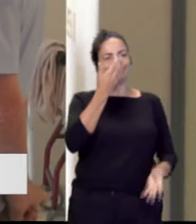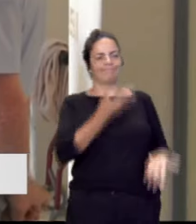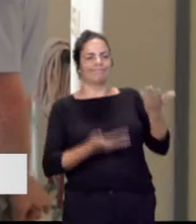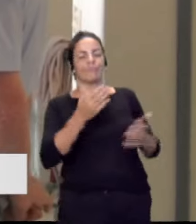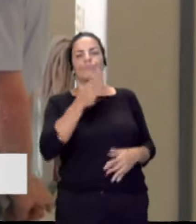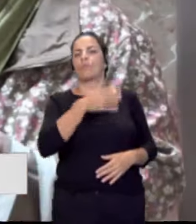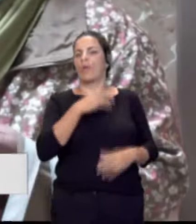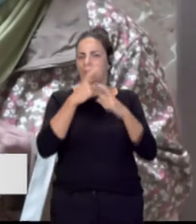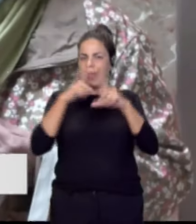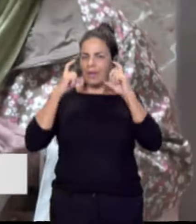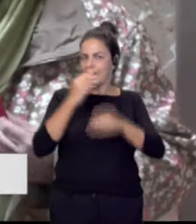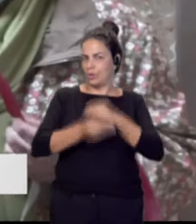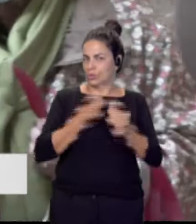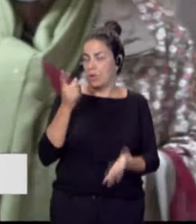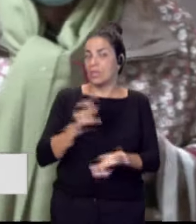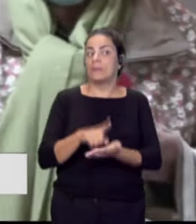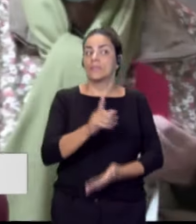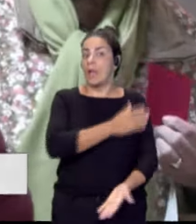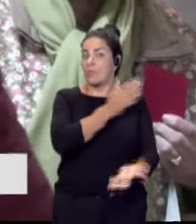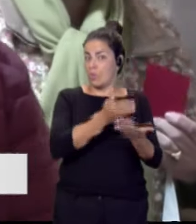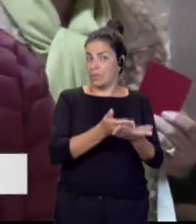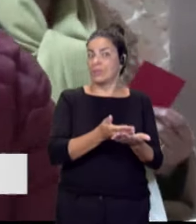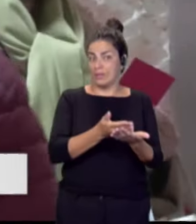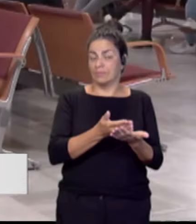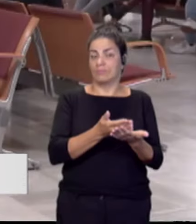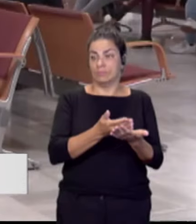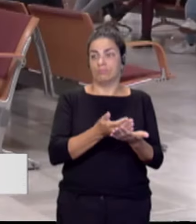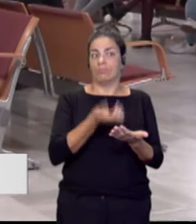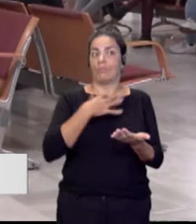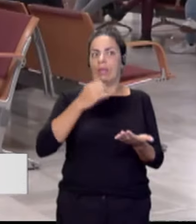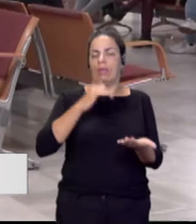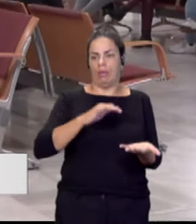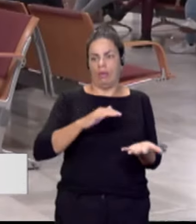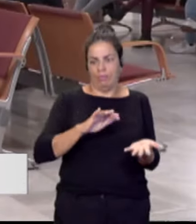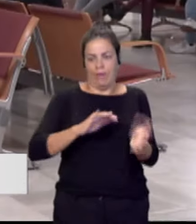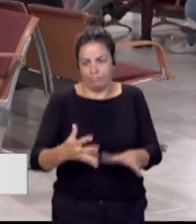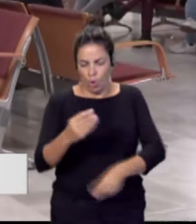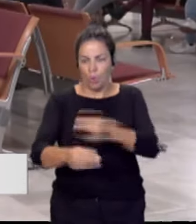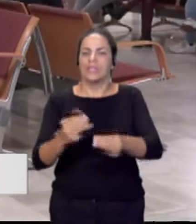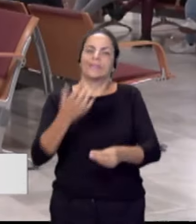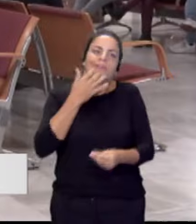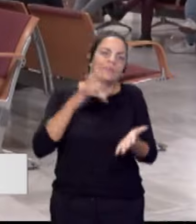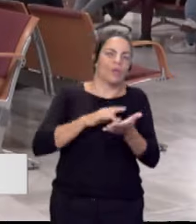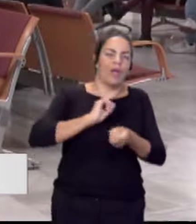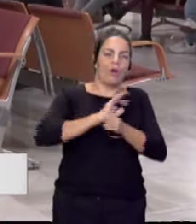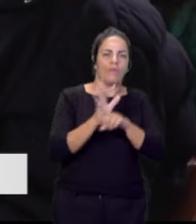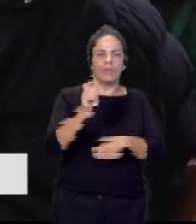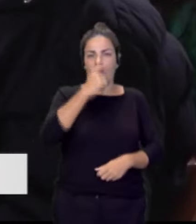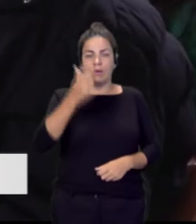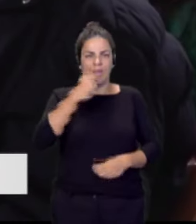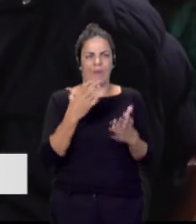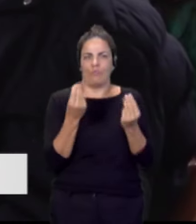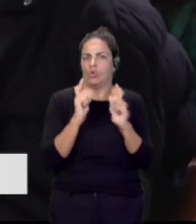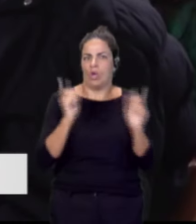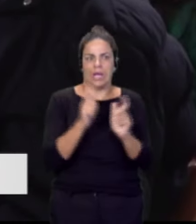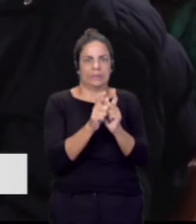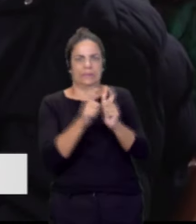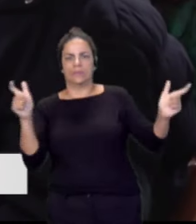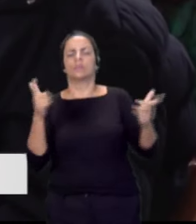una propuesta que se haría efectiva en el caso de un repunte en los casos de COVID y gripe. Se plantea que sea de